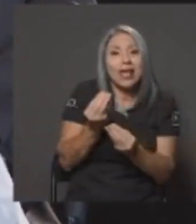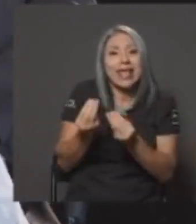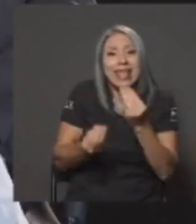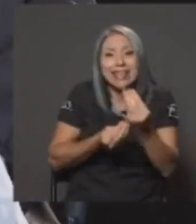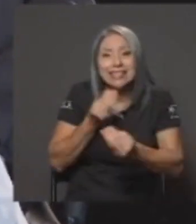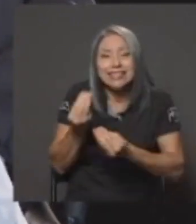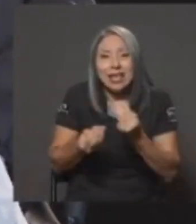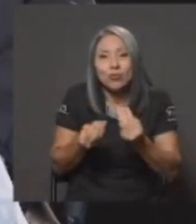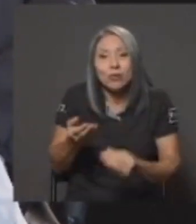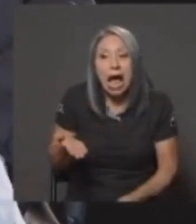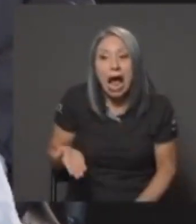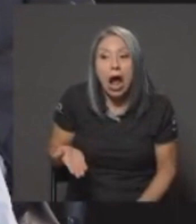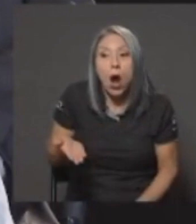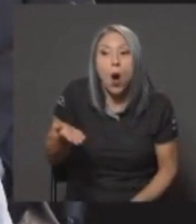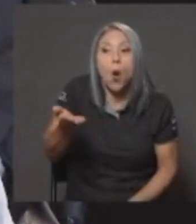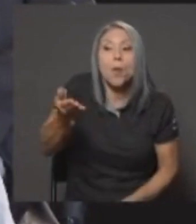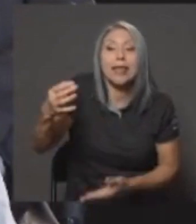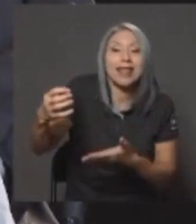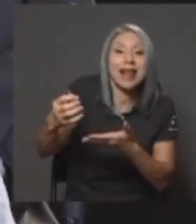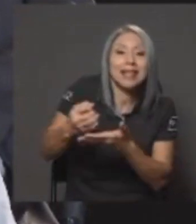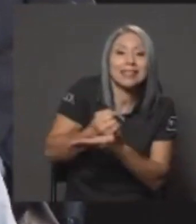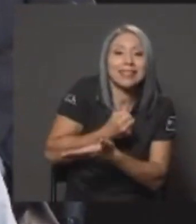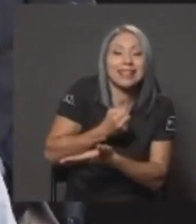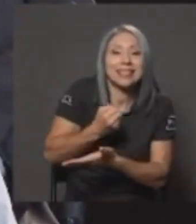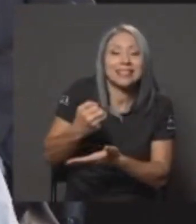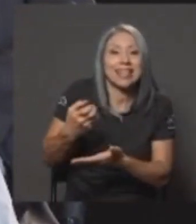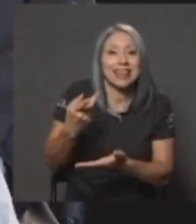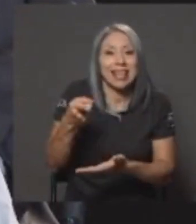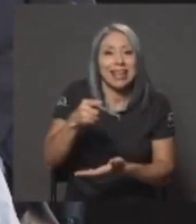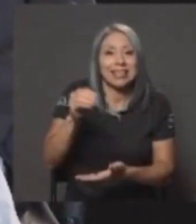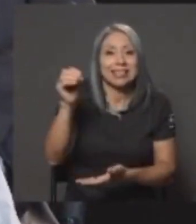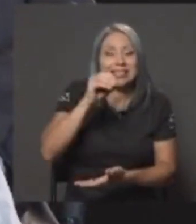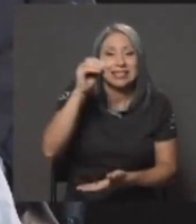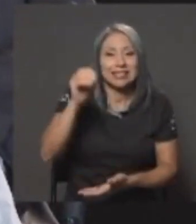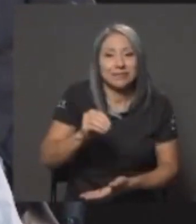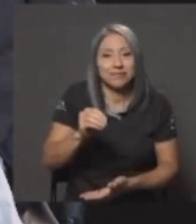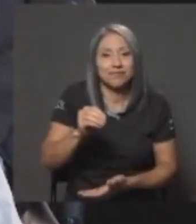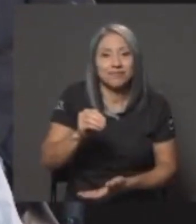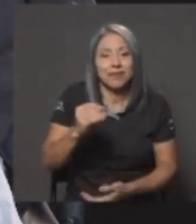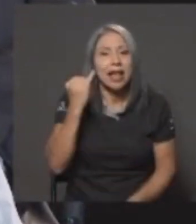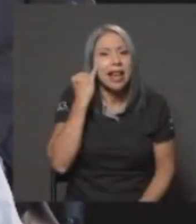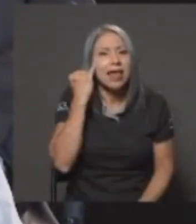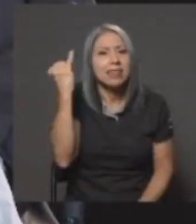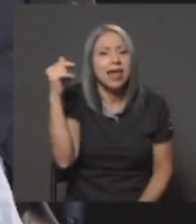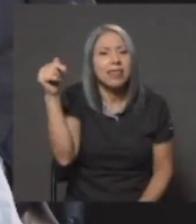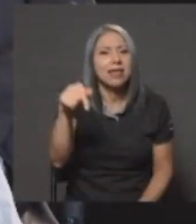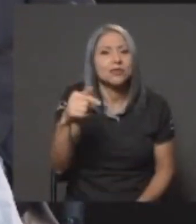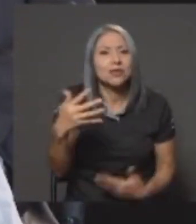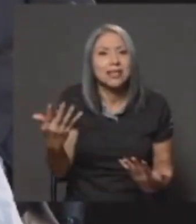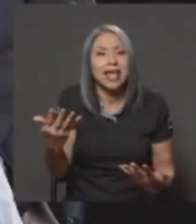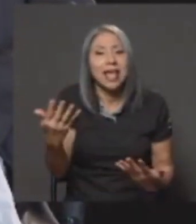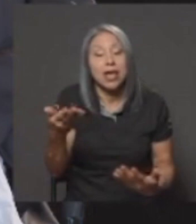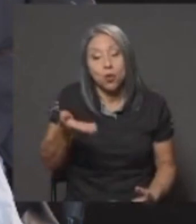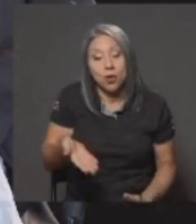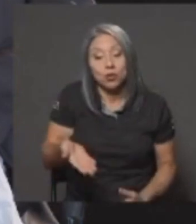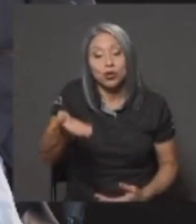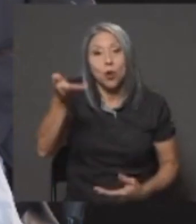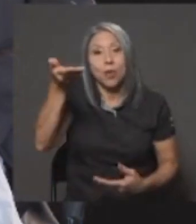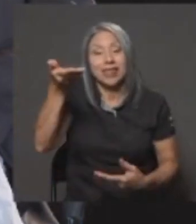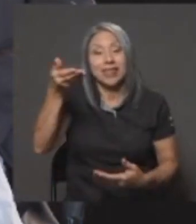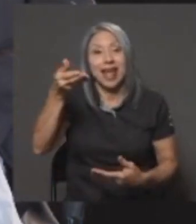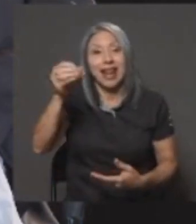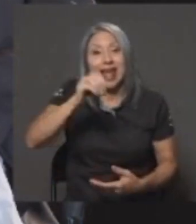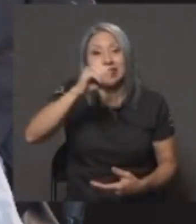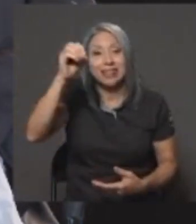fue aumentar las tasas de interés, ¿verdad? Un poco la idea de eso es que cuando se aumenta la tasa